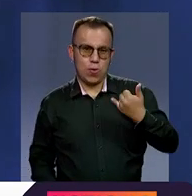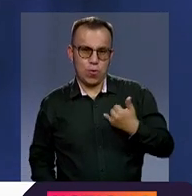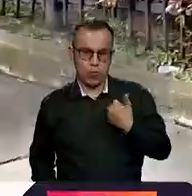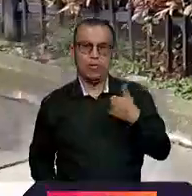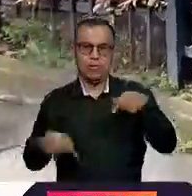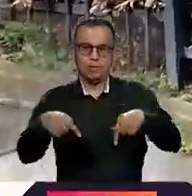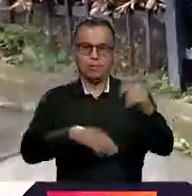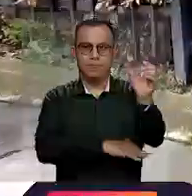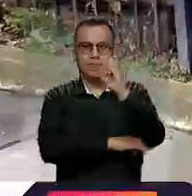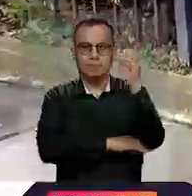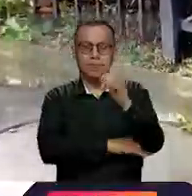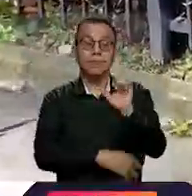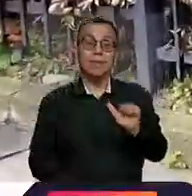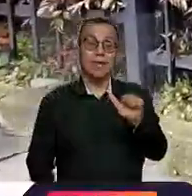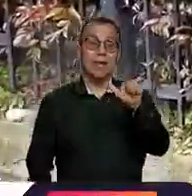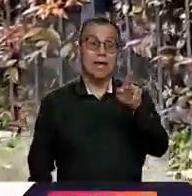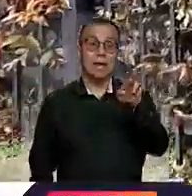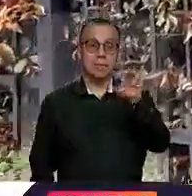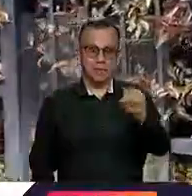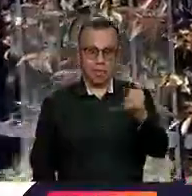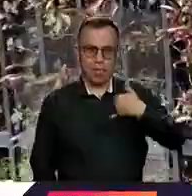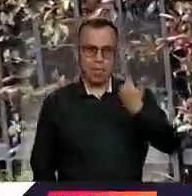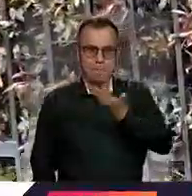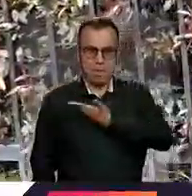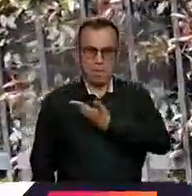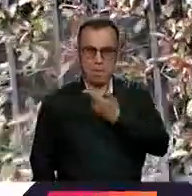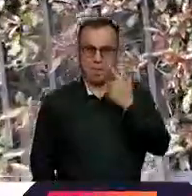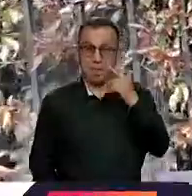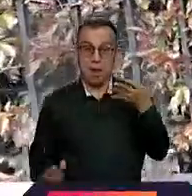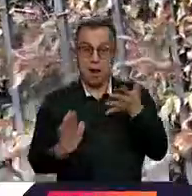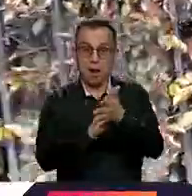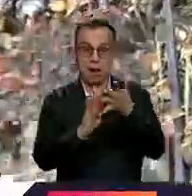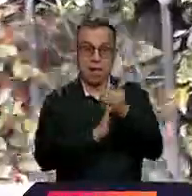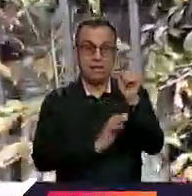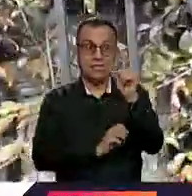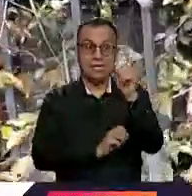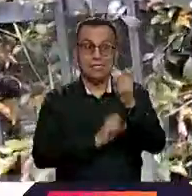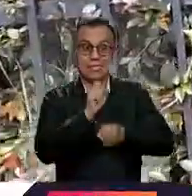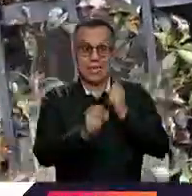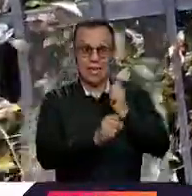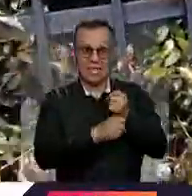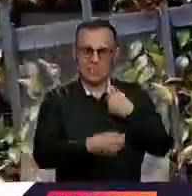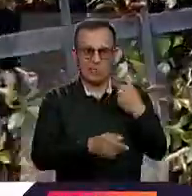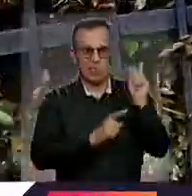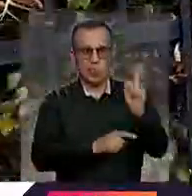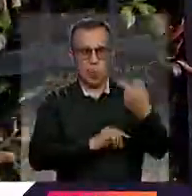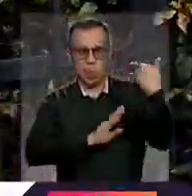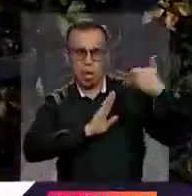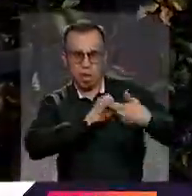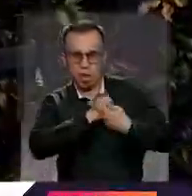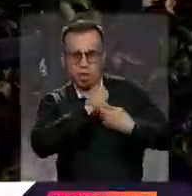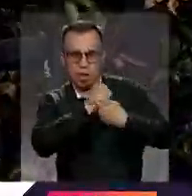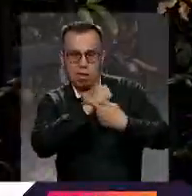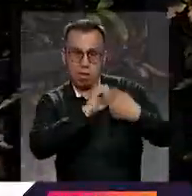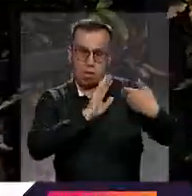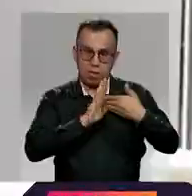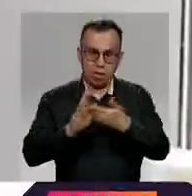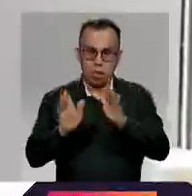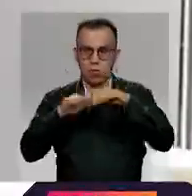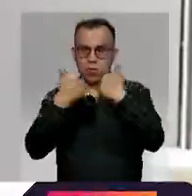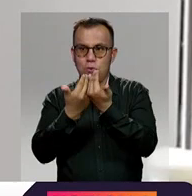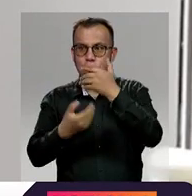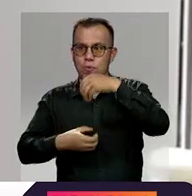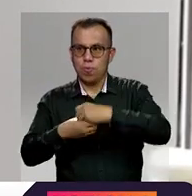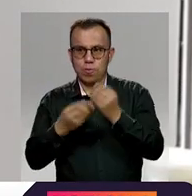en Colombia. Alba Lucía Reyes, madre del menor, denunció durante más de 6 años la persecución que sufrió su hijo Sergio Urrego en el colegio